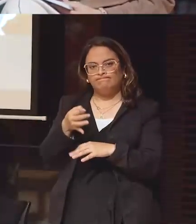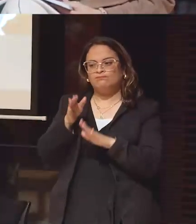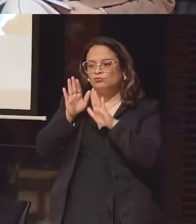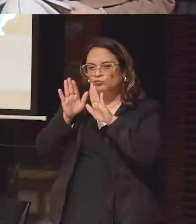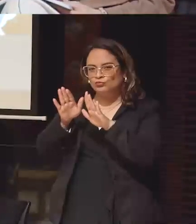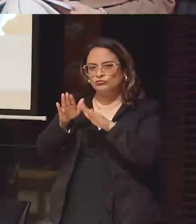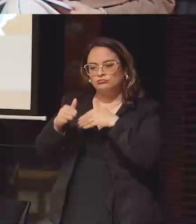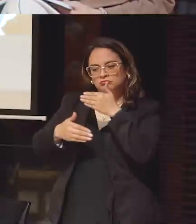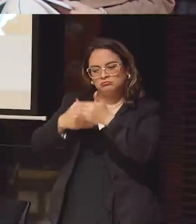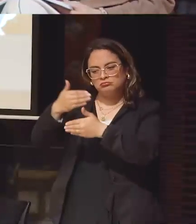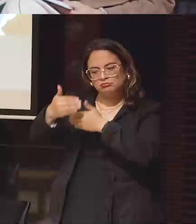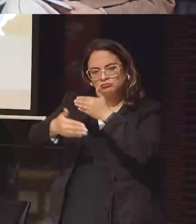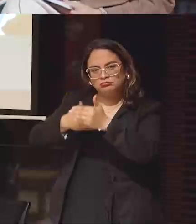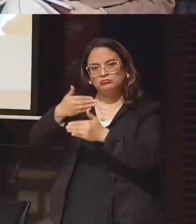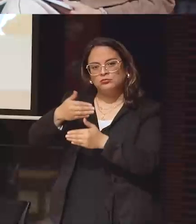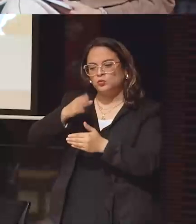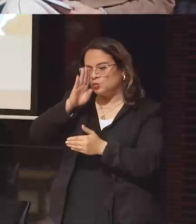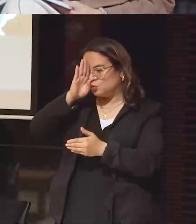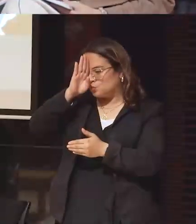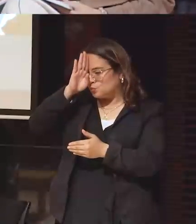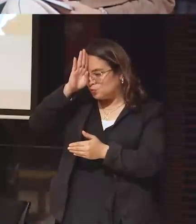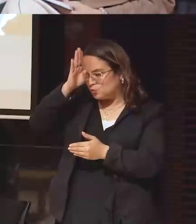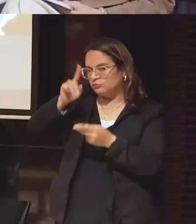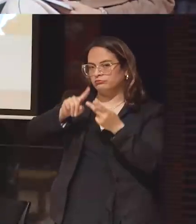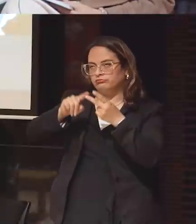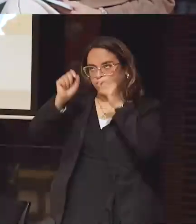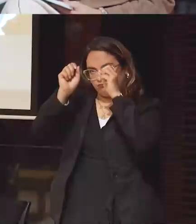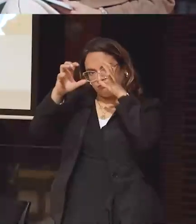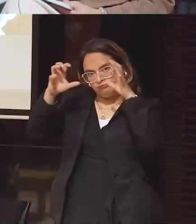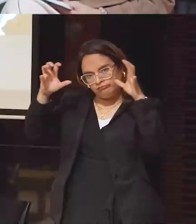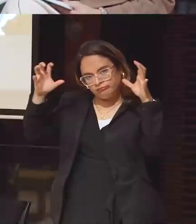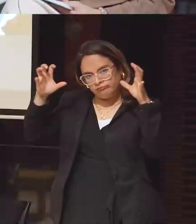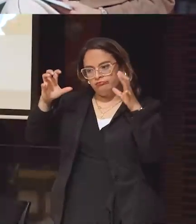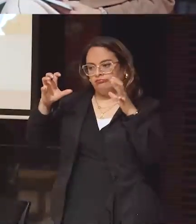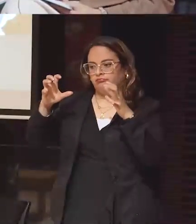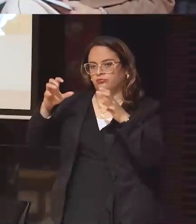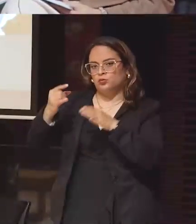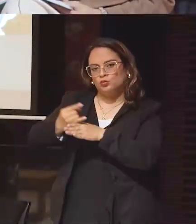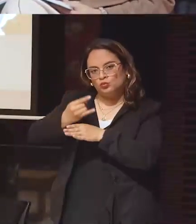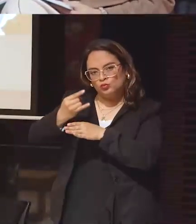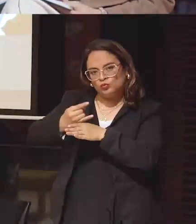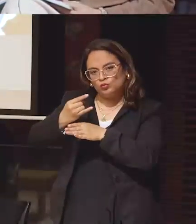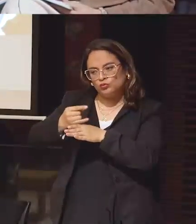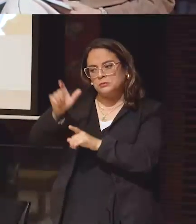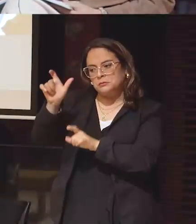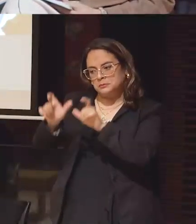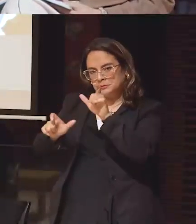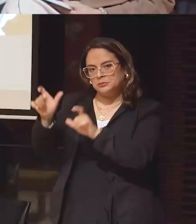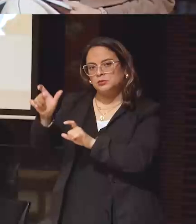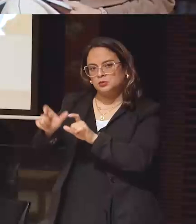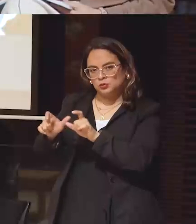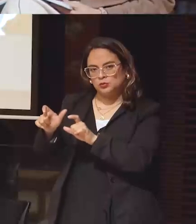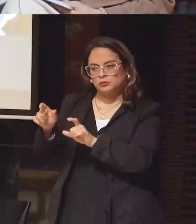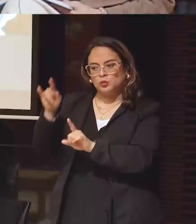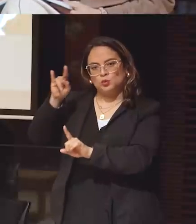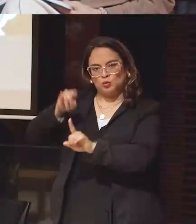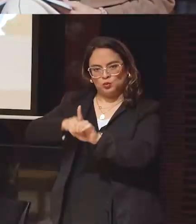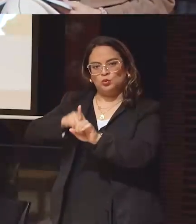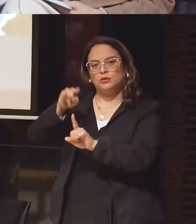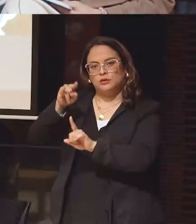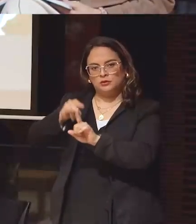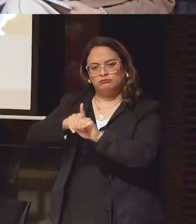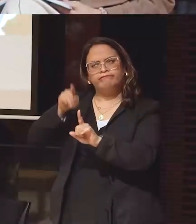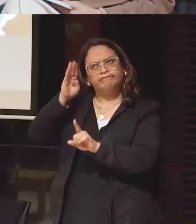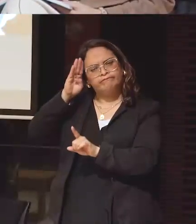los usos y de las costumbres y de los imaginarios de los futuros usuarios. La transformación cultural de la ciudad del